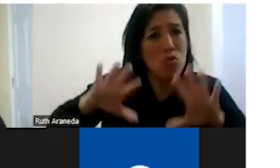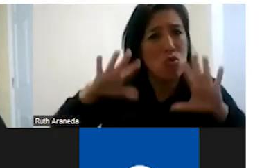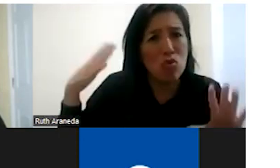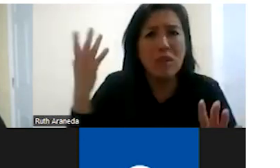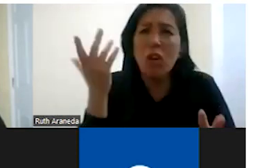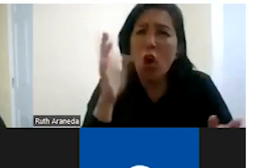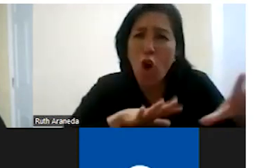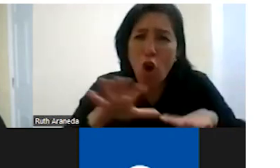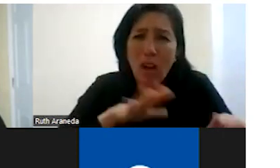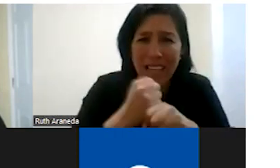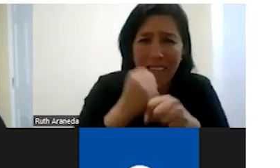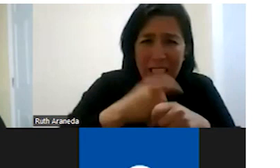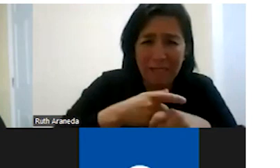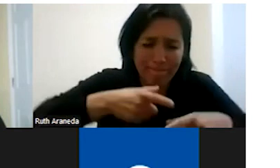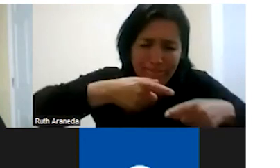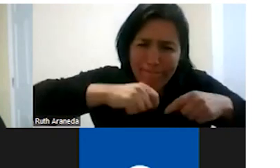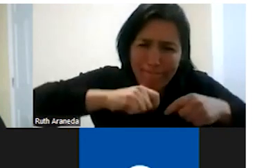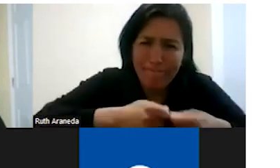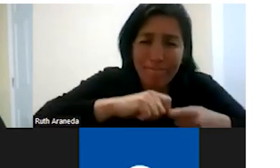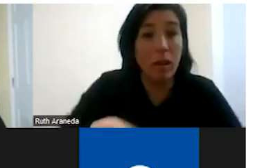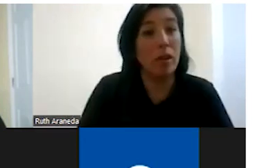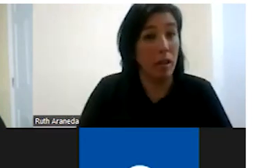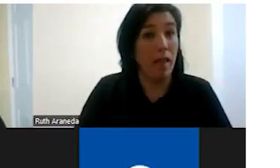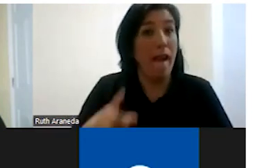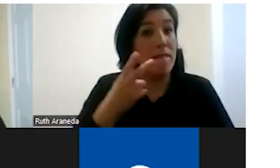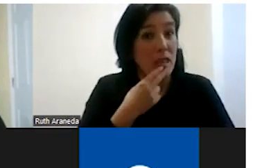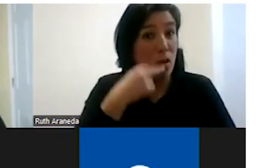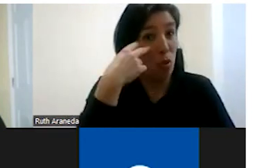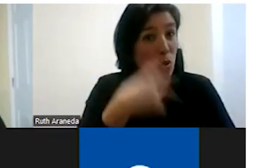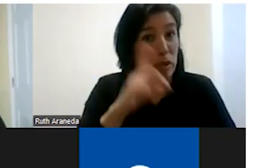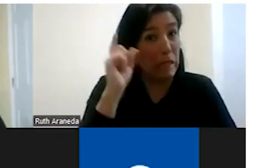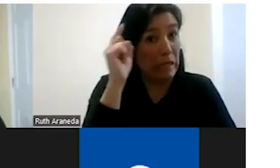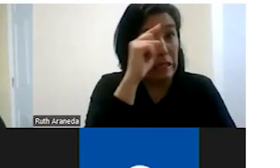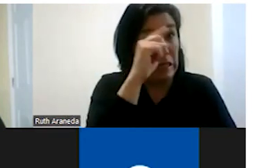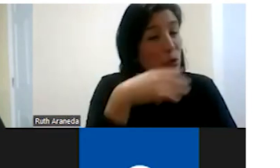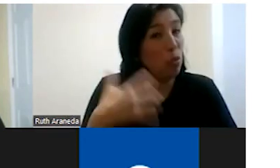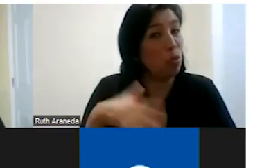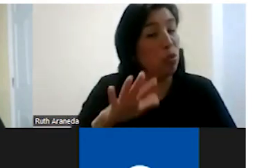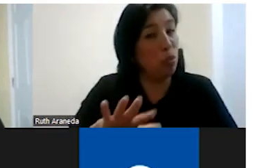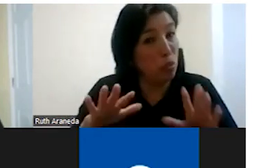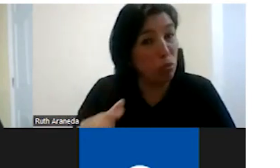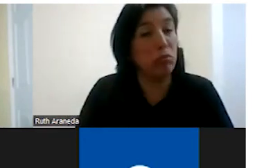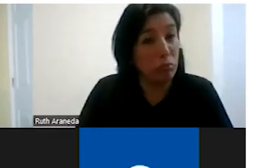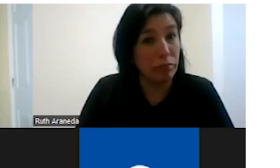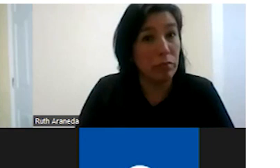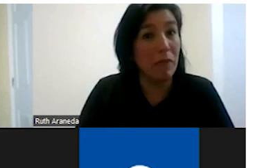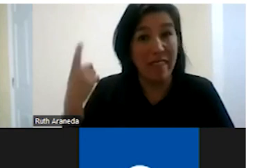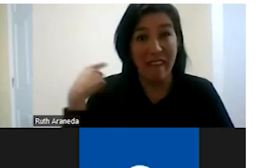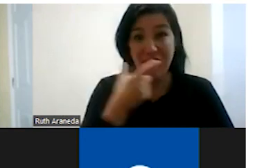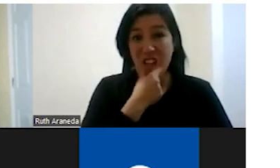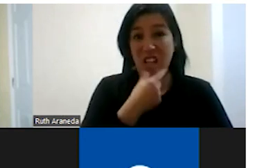estético, tenían una vida muy dura, como mostró ahí la Juanita, porque realmente no tenía una vida